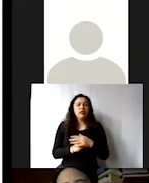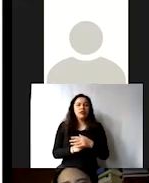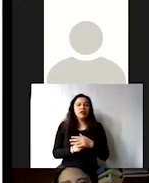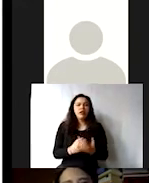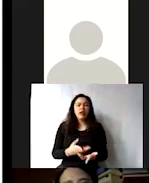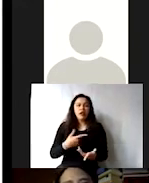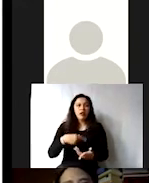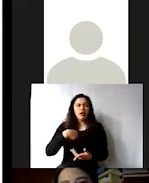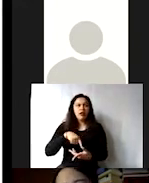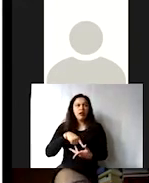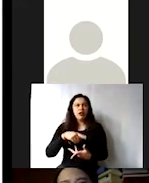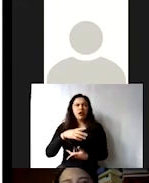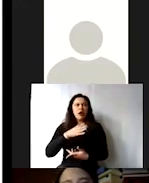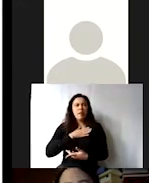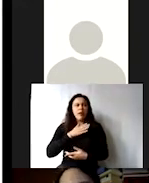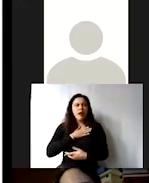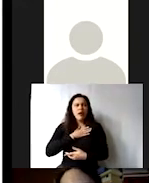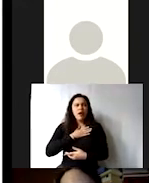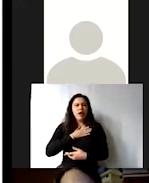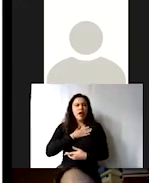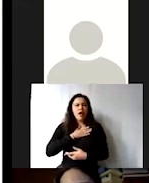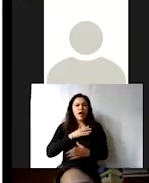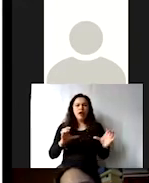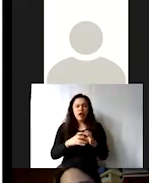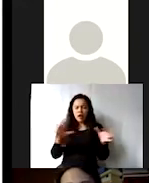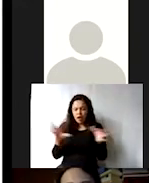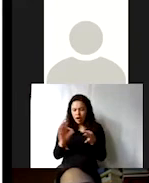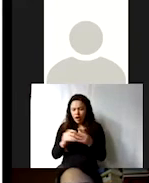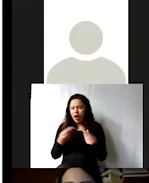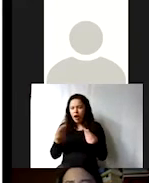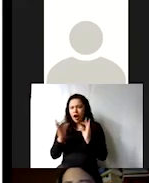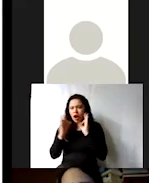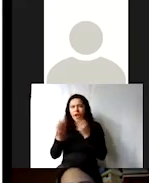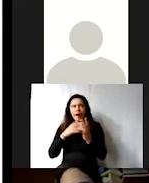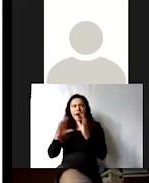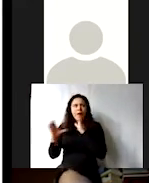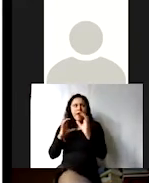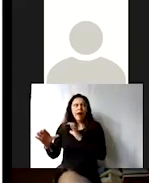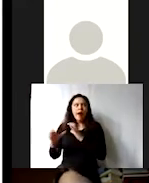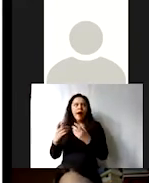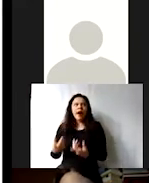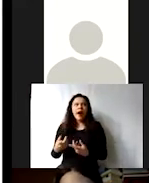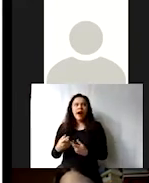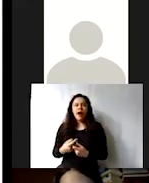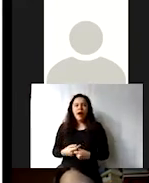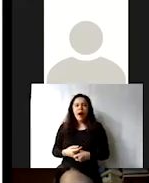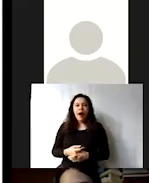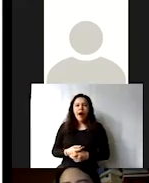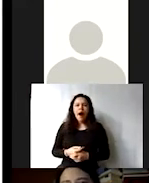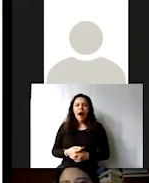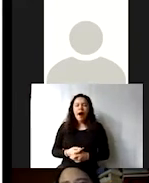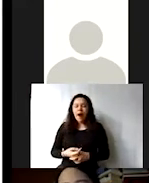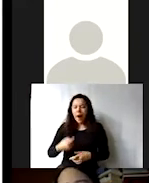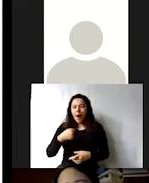sostenible, cómo le comparto esto a mi comunidad, qué canales utilizo para comunicar esto y pues qué